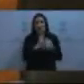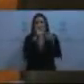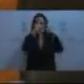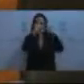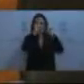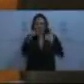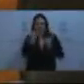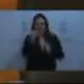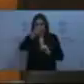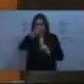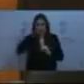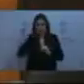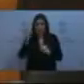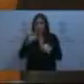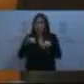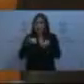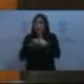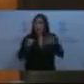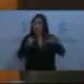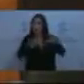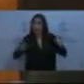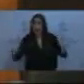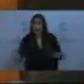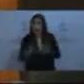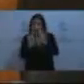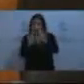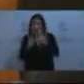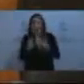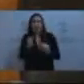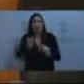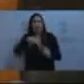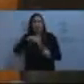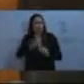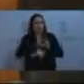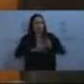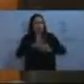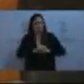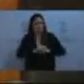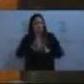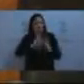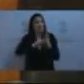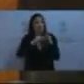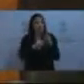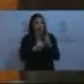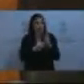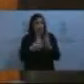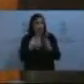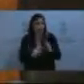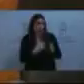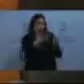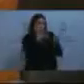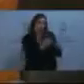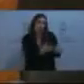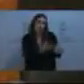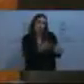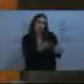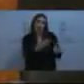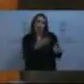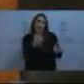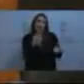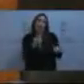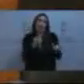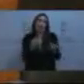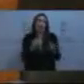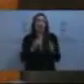que ya lo hemos hecho en el Área 6 y que además lo estamos cumpliendo. Este plan al que usted tilda, evidentemente, de plan